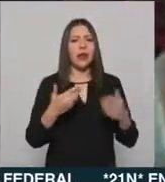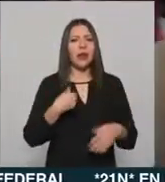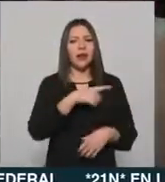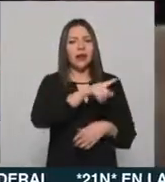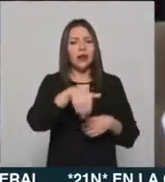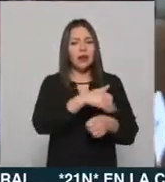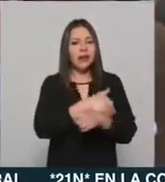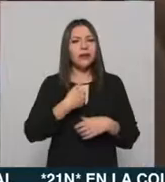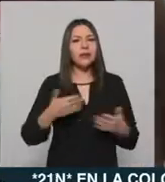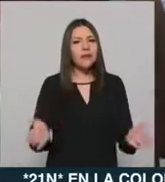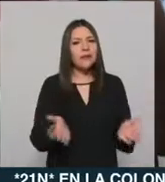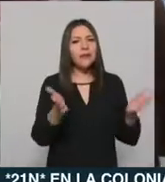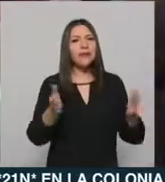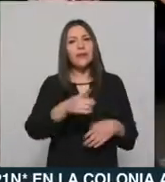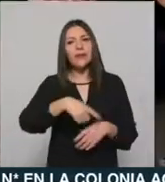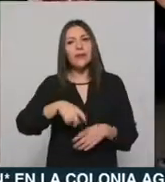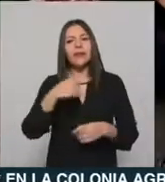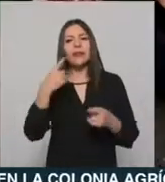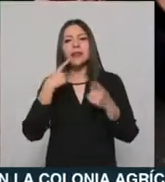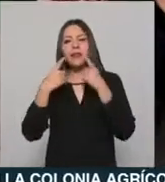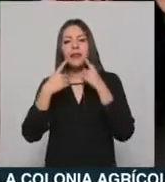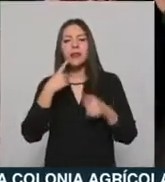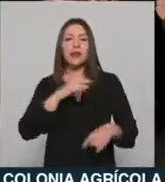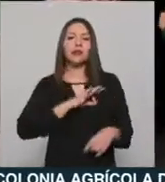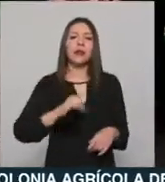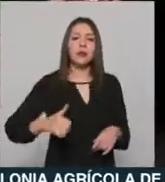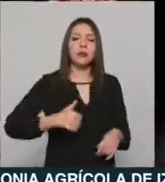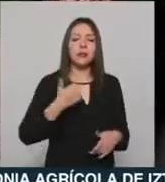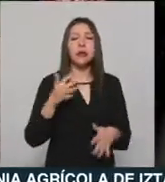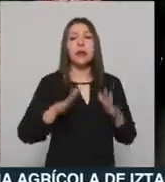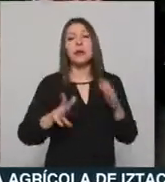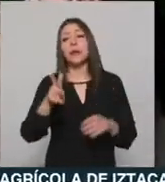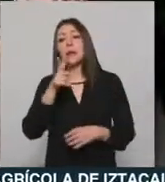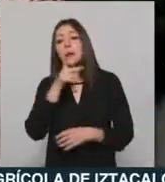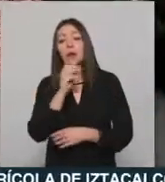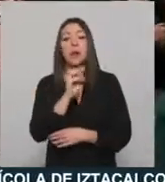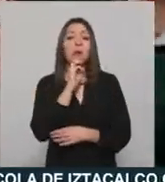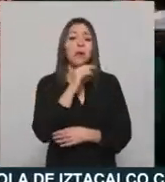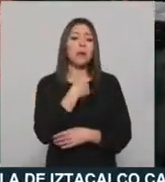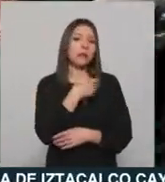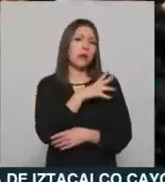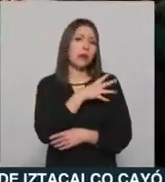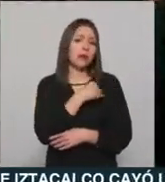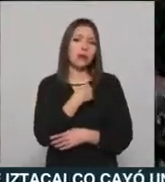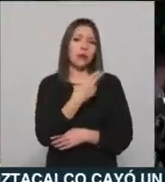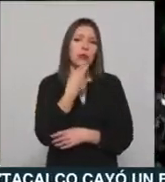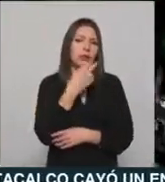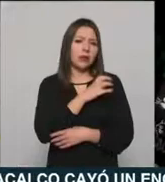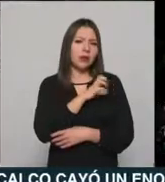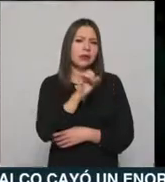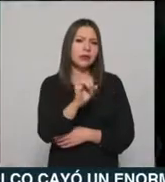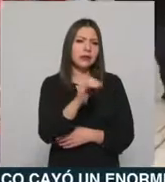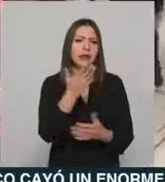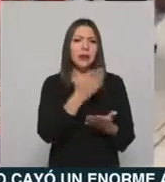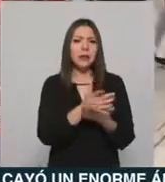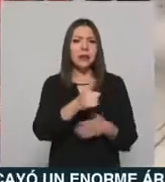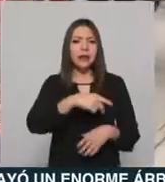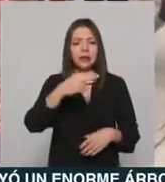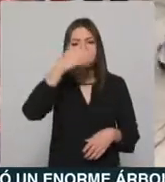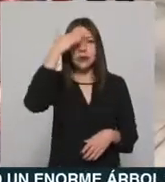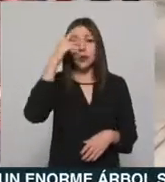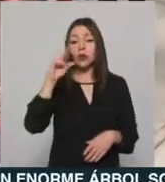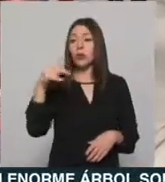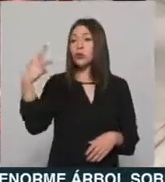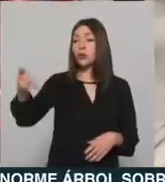debate y reconocer que más allá de que los papás, las mamás digan yo quiero mucho a mi hijo y demás, tienen que tener presente que no es de su propiedad. Juan